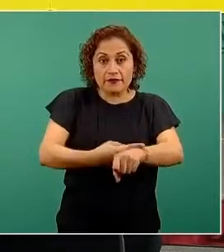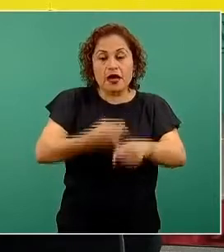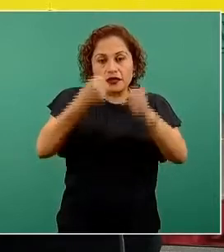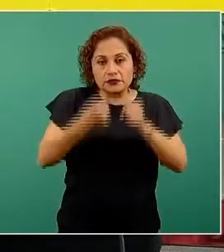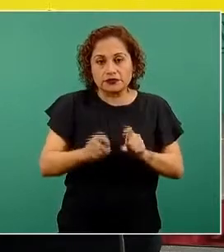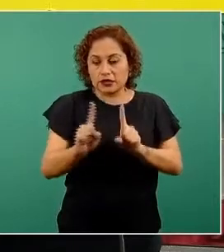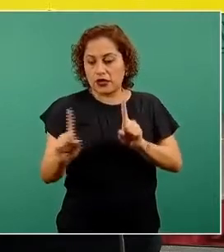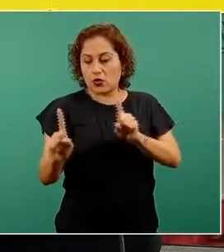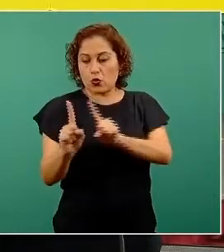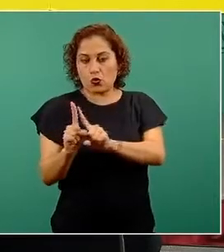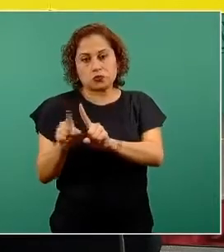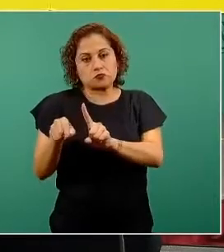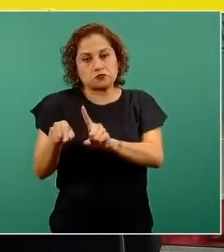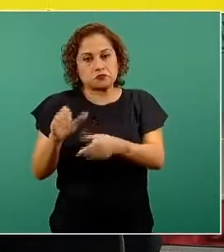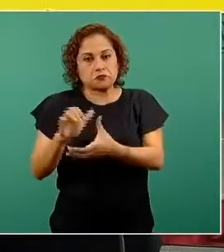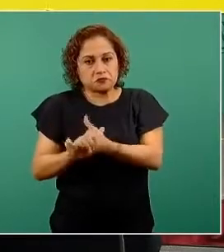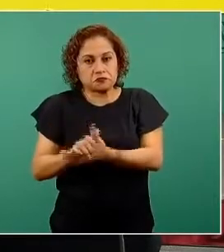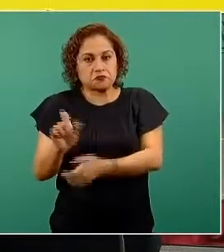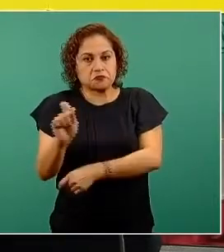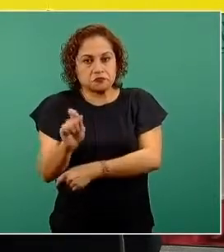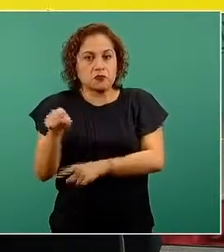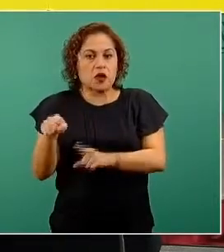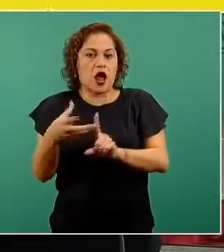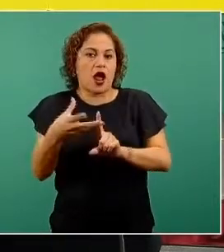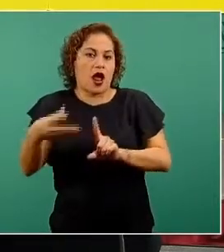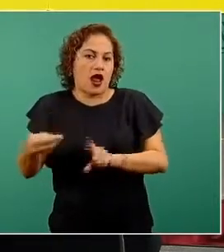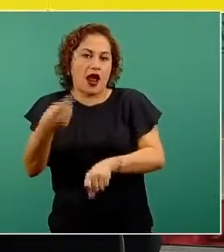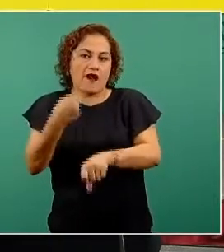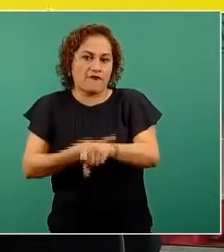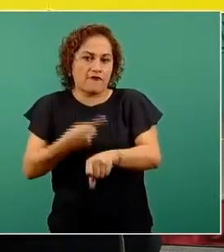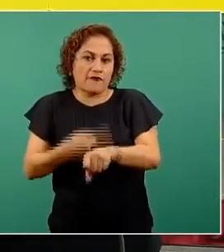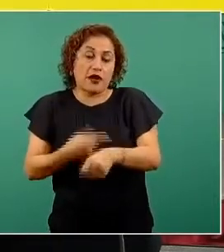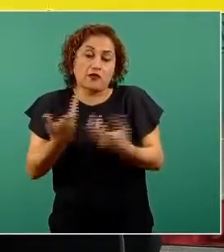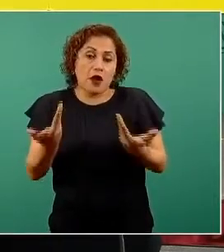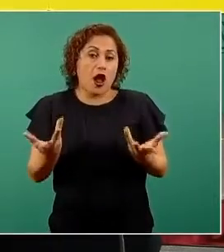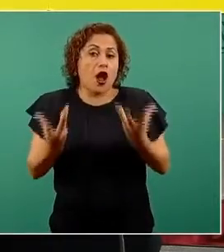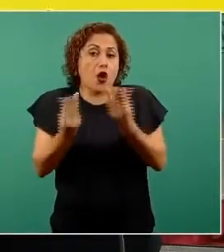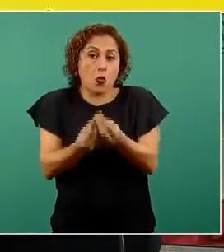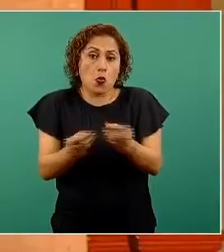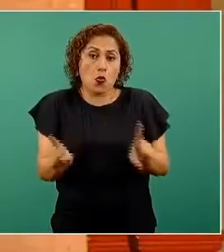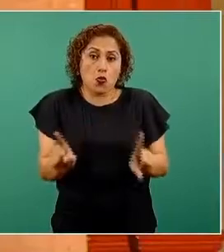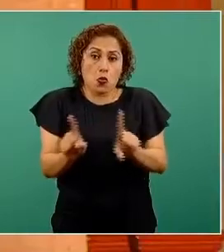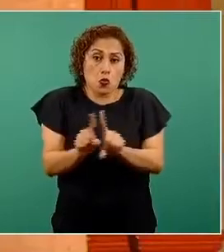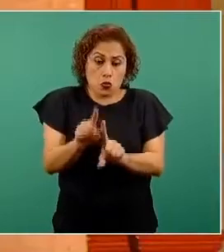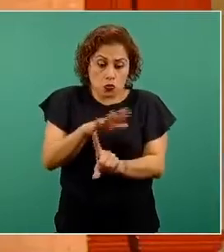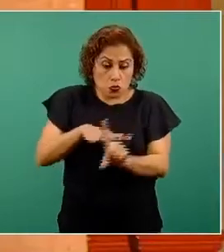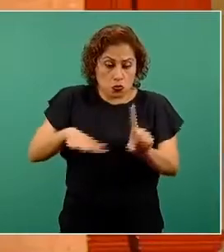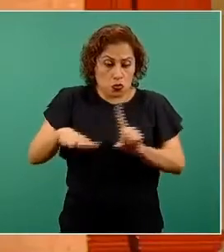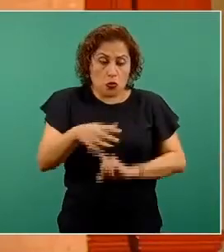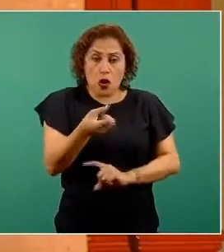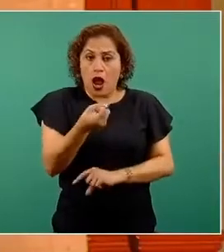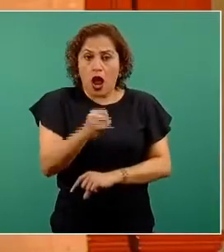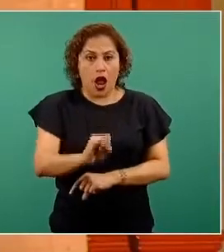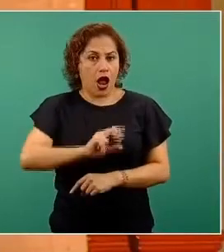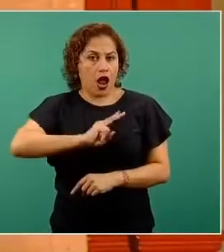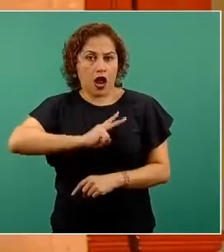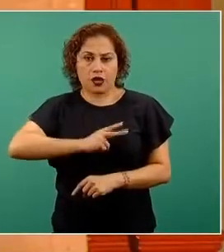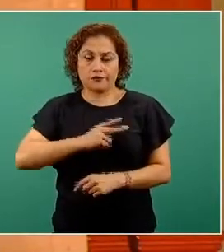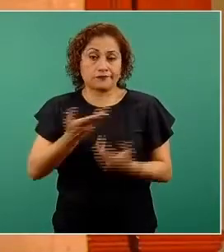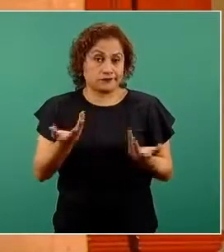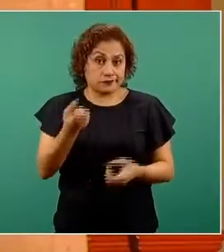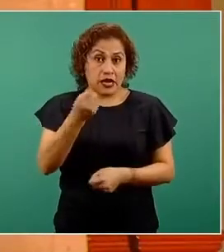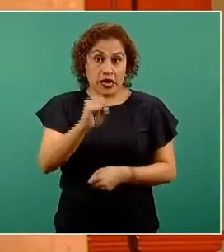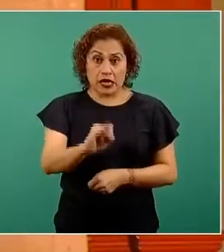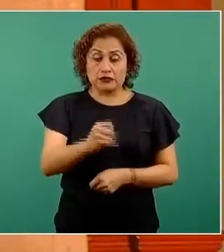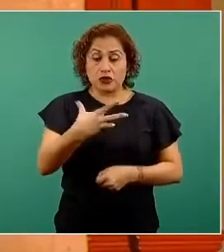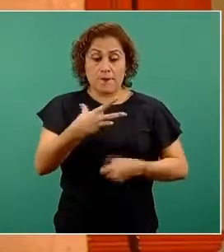por ejemplo su pareja, enfermaría. Entonces forman parte de un sistema, lamentablemente ocurren a veces estos contagios, entra en la